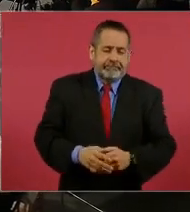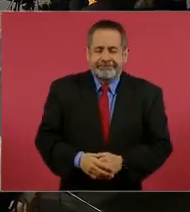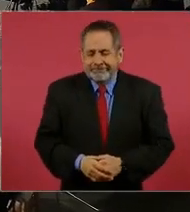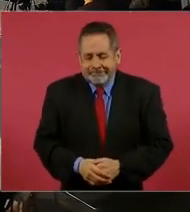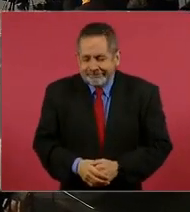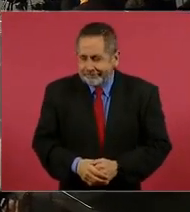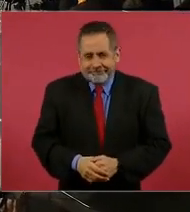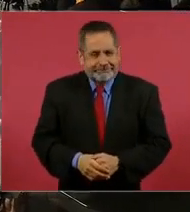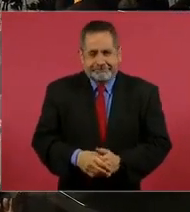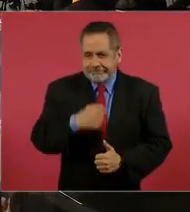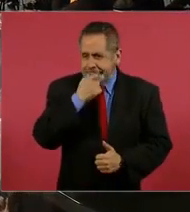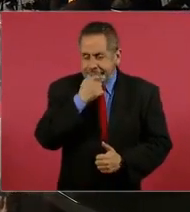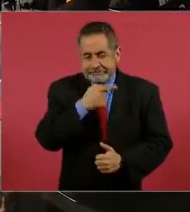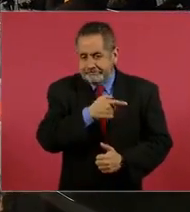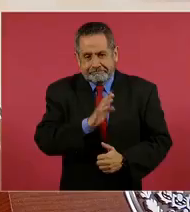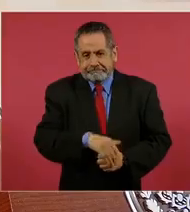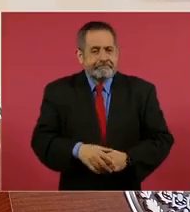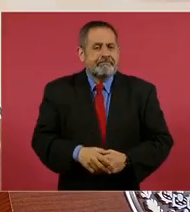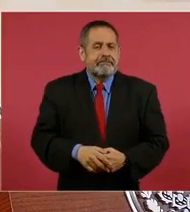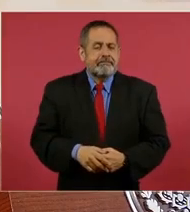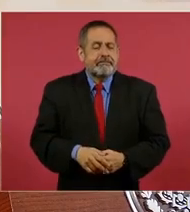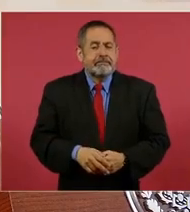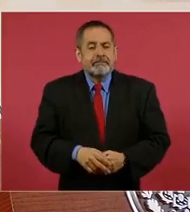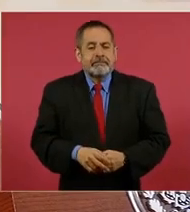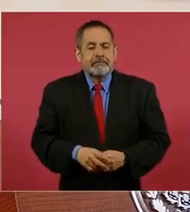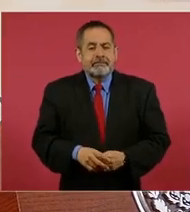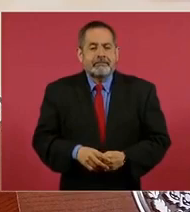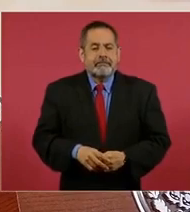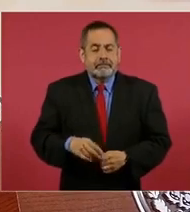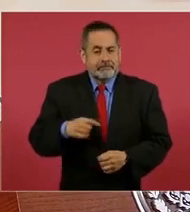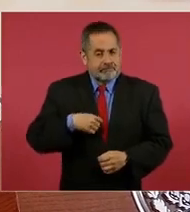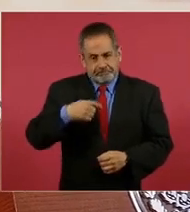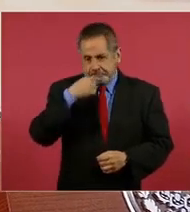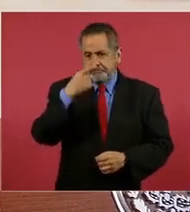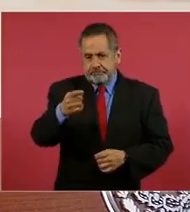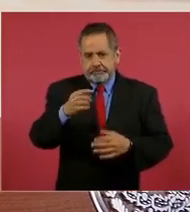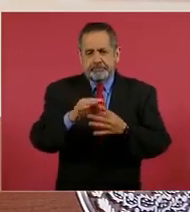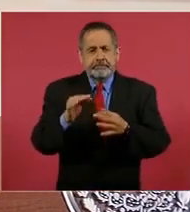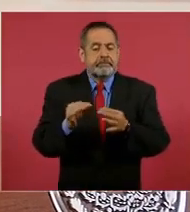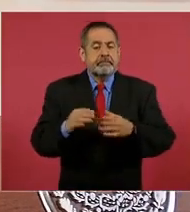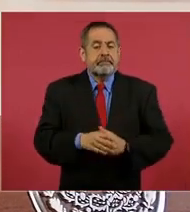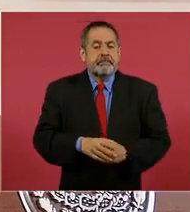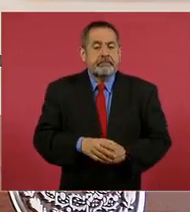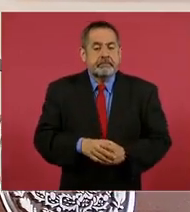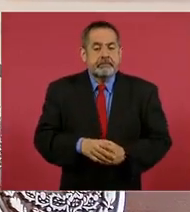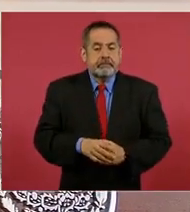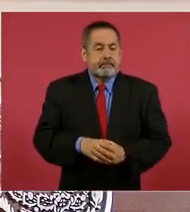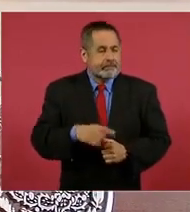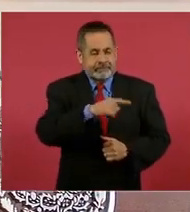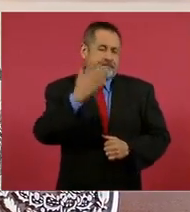Les decía yo que cuando llevan a cabo la llamada